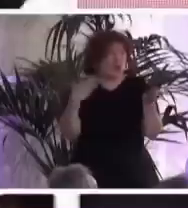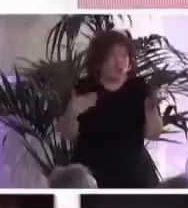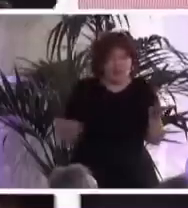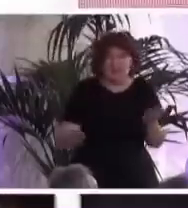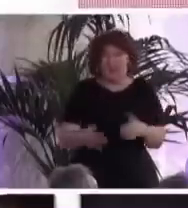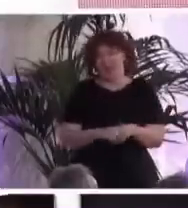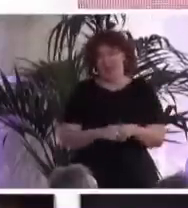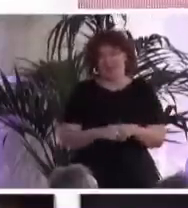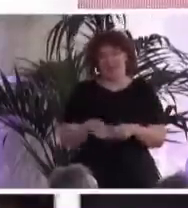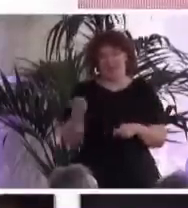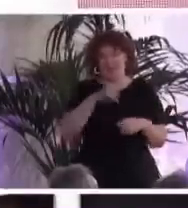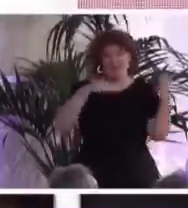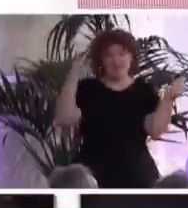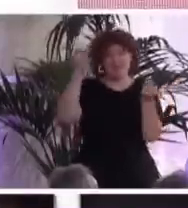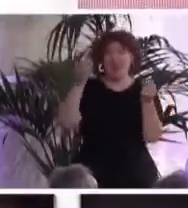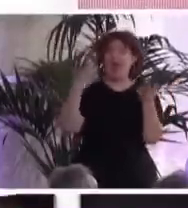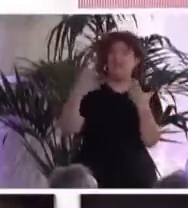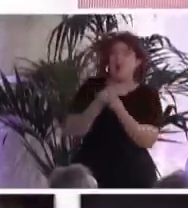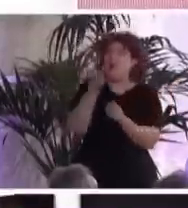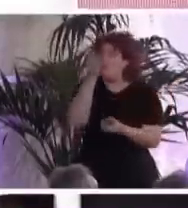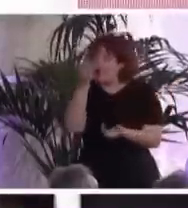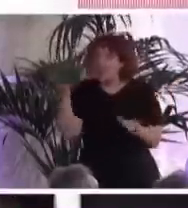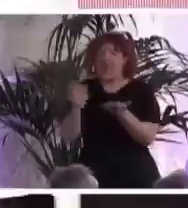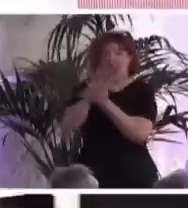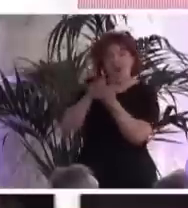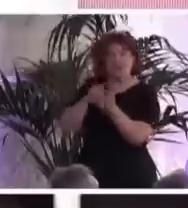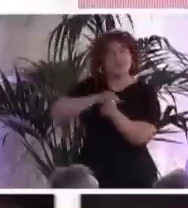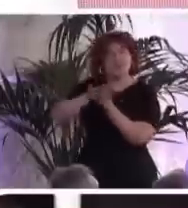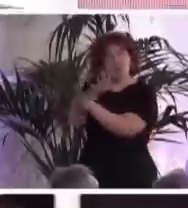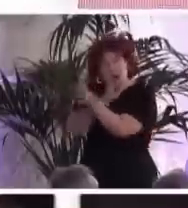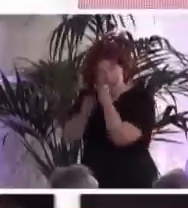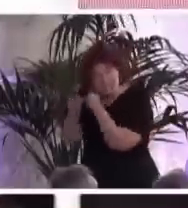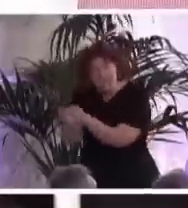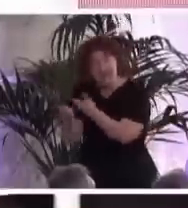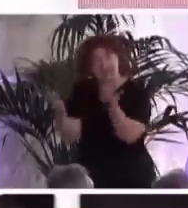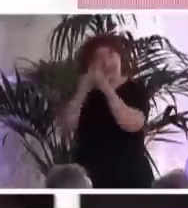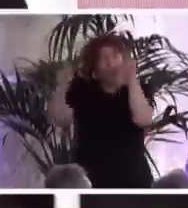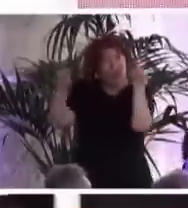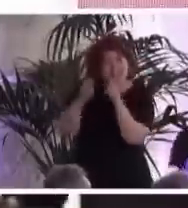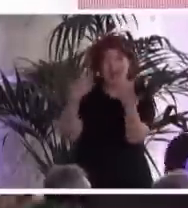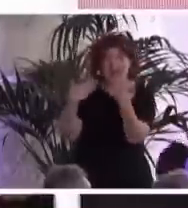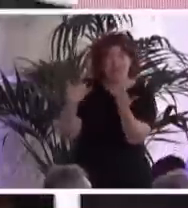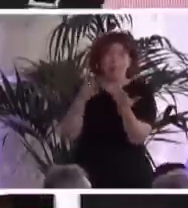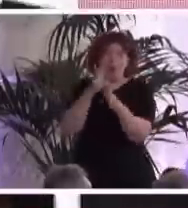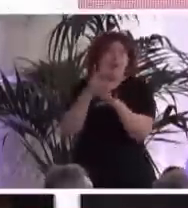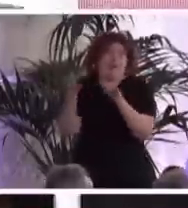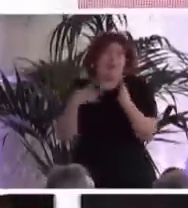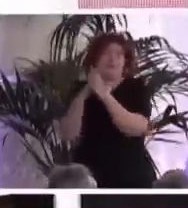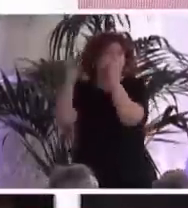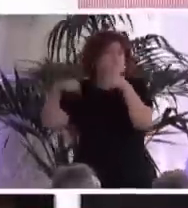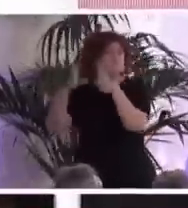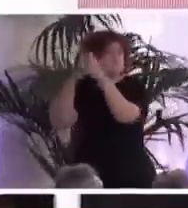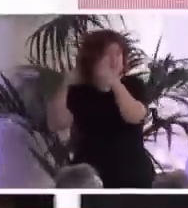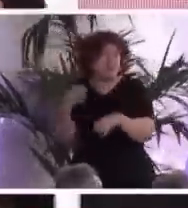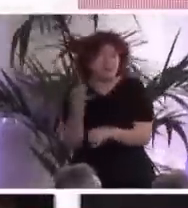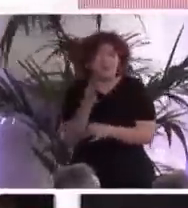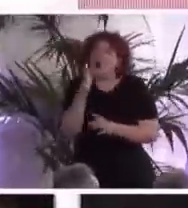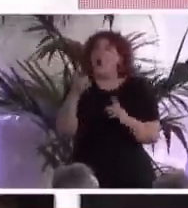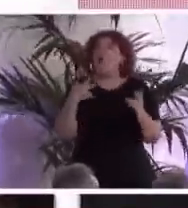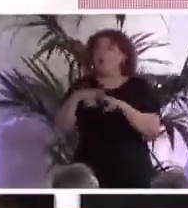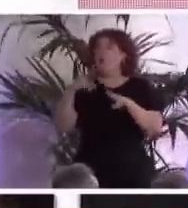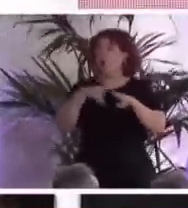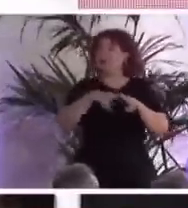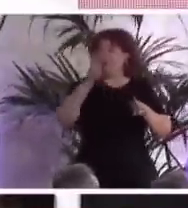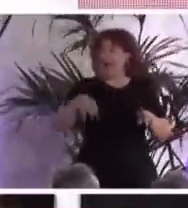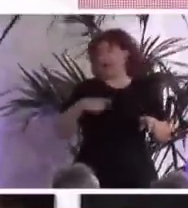por razonar un poco con Florentino Pérez hay que empatizar con las empresas Hay que ser cómplices con ellas porque eso es hacer una